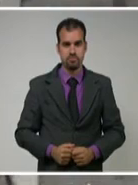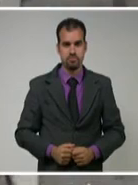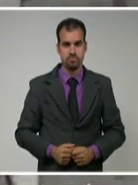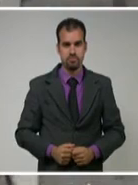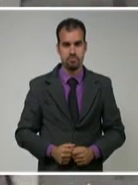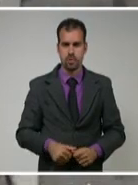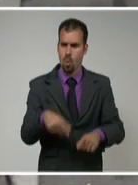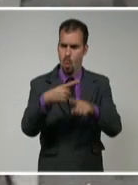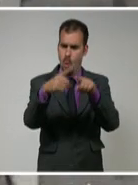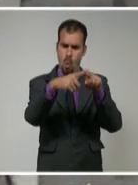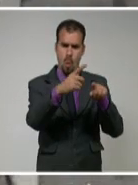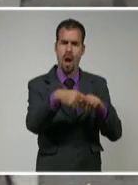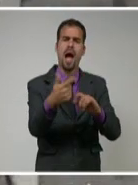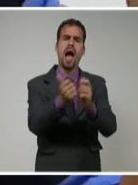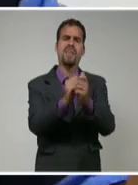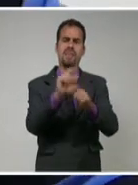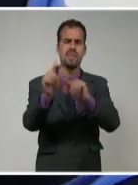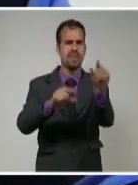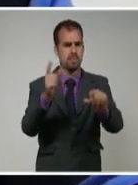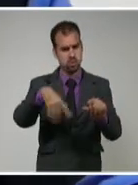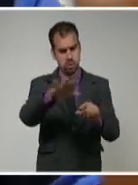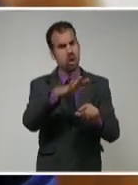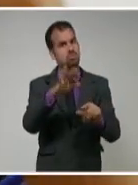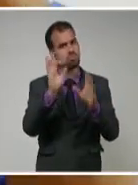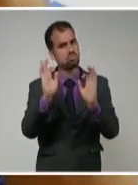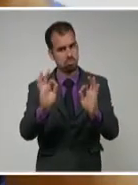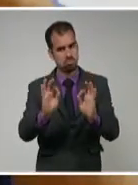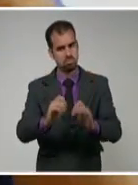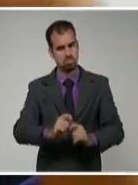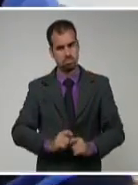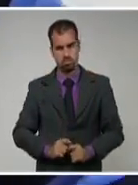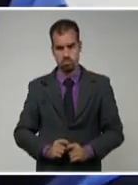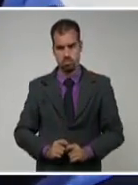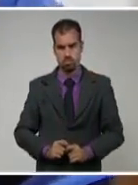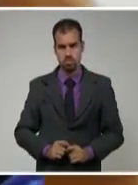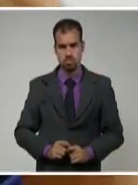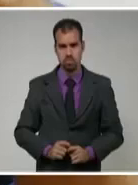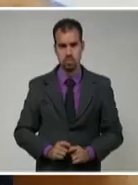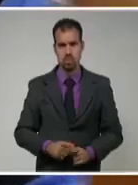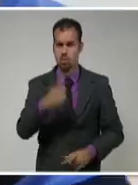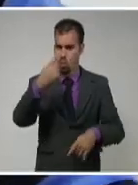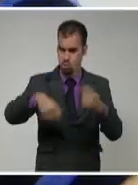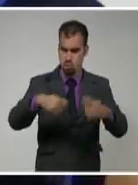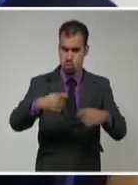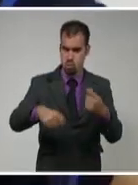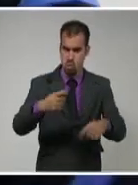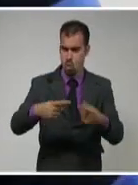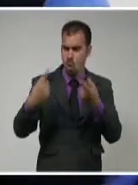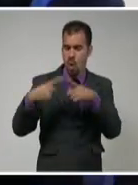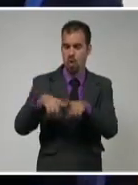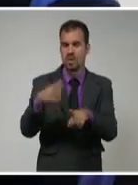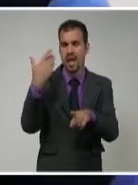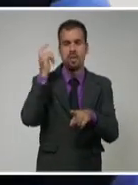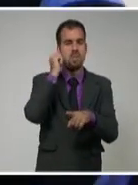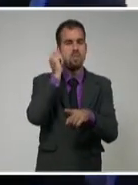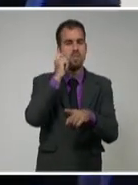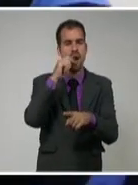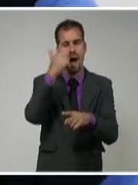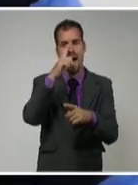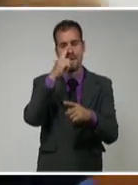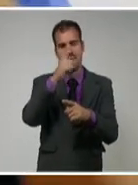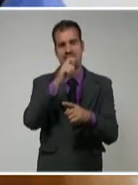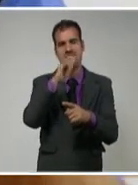en mí. Ellos mismos. Una Ana Fidel. Yo corro con ella. Por eso ahí está el sentimiento,